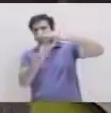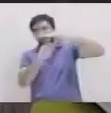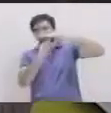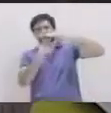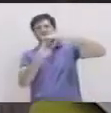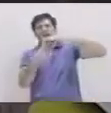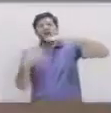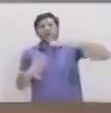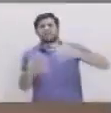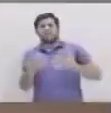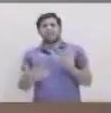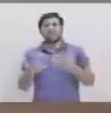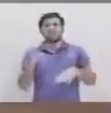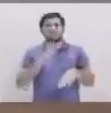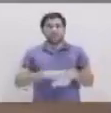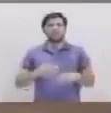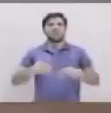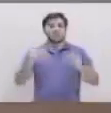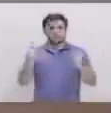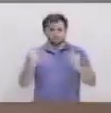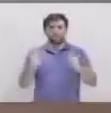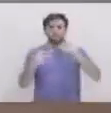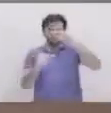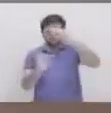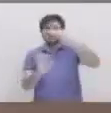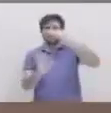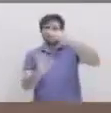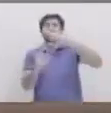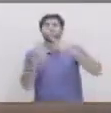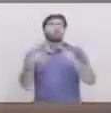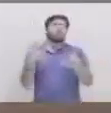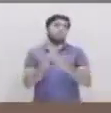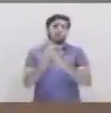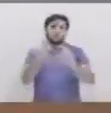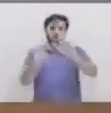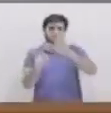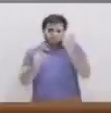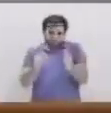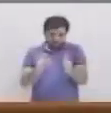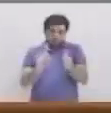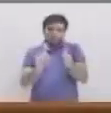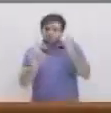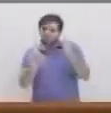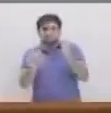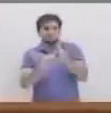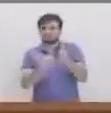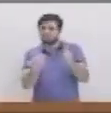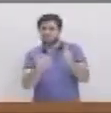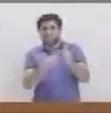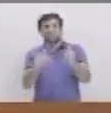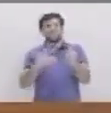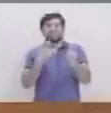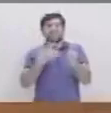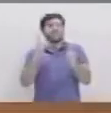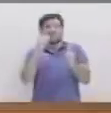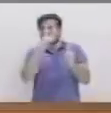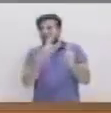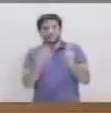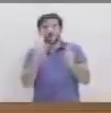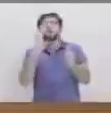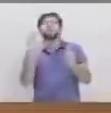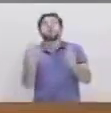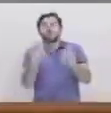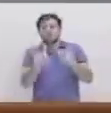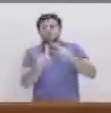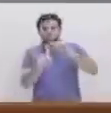Así la colocamos acá a un lado. ¿Por qué se da esto? Porque la transferencia de calor por convección quiere decir el movimiento